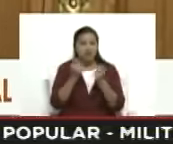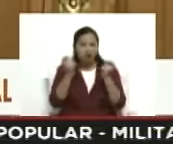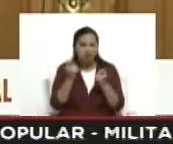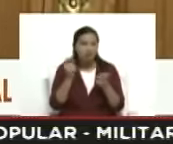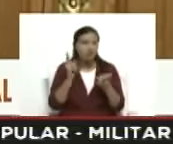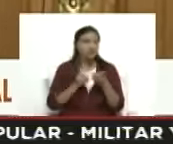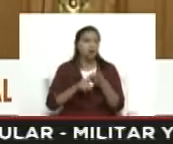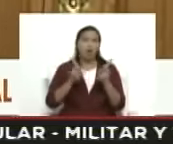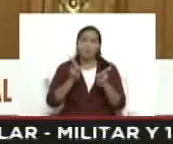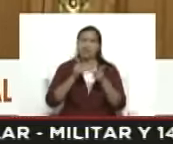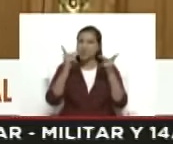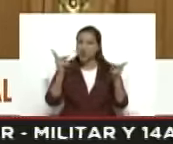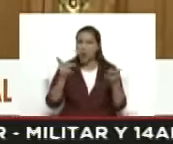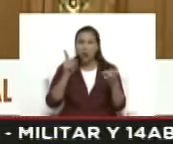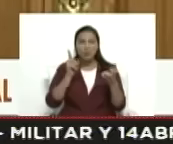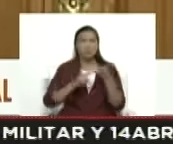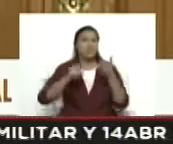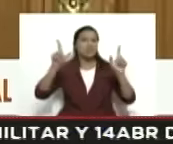Nacional, de Tal Cual.